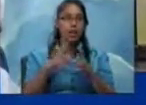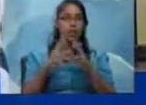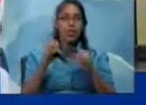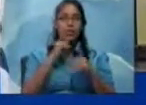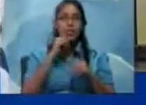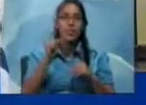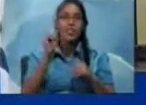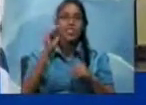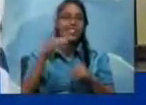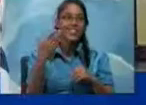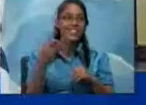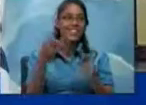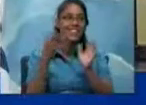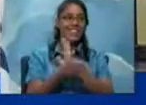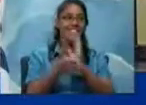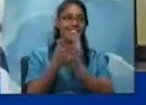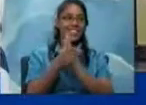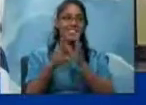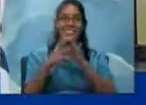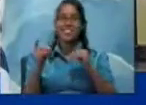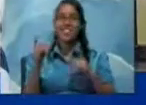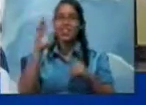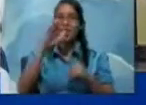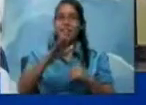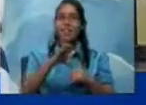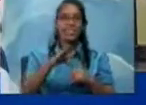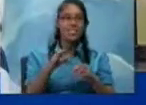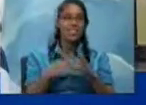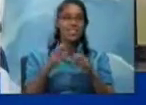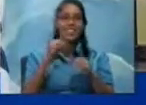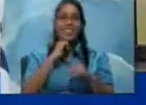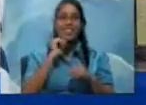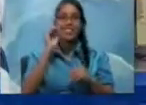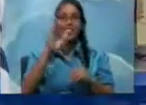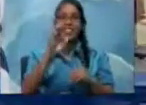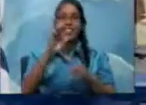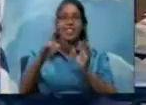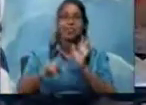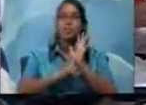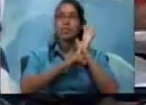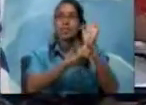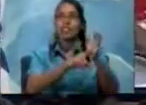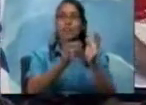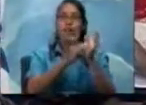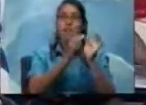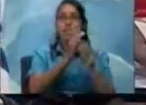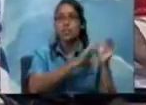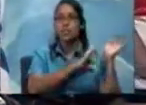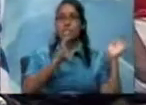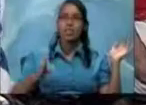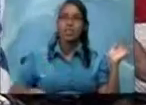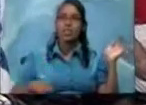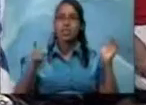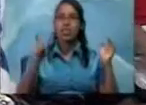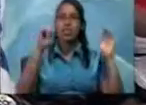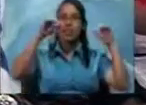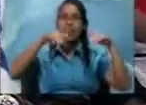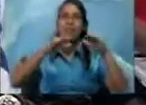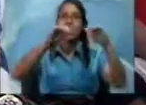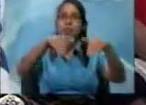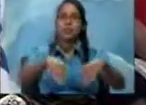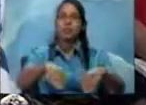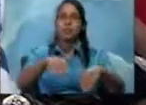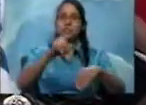cielito Qué pasó cuando estaba amaneciendo se presentó Jesús en la playa